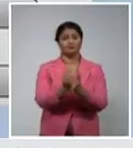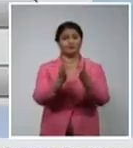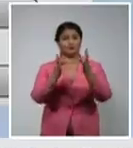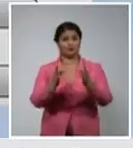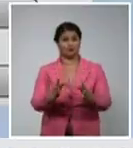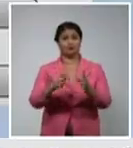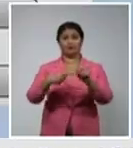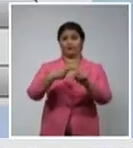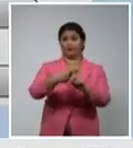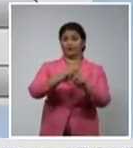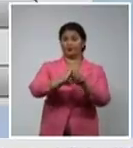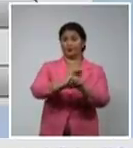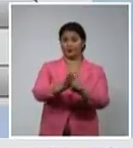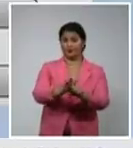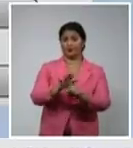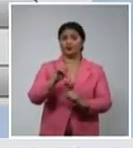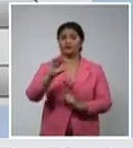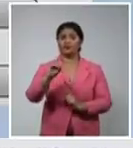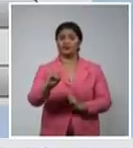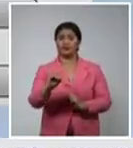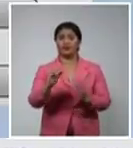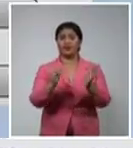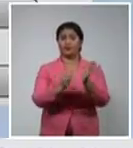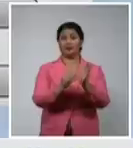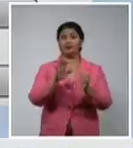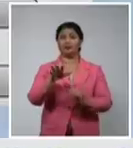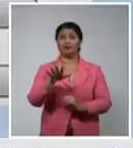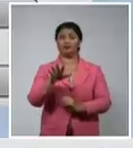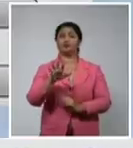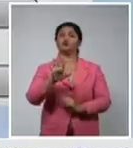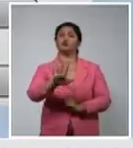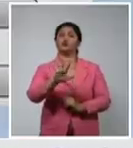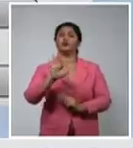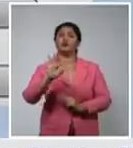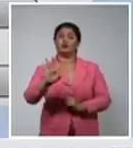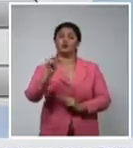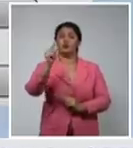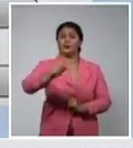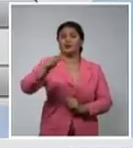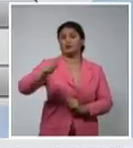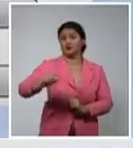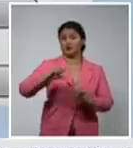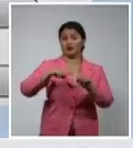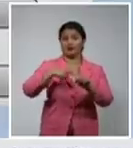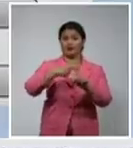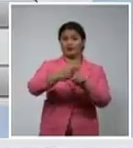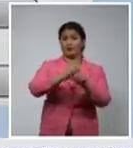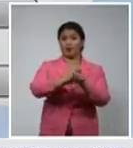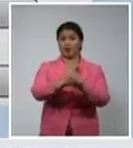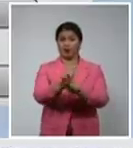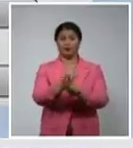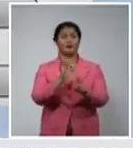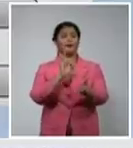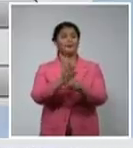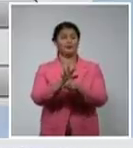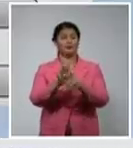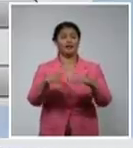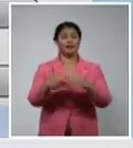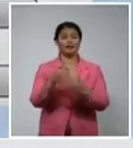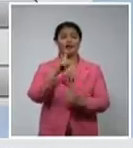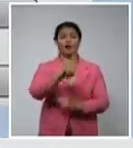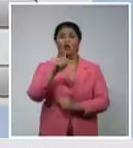60.558 personas con COVID-19 en nuestro país desde el 11 de marzo del